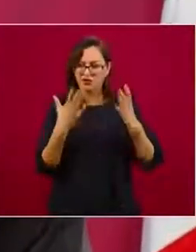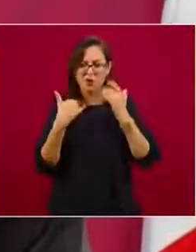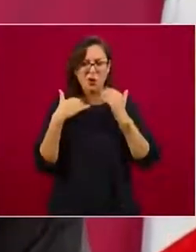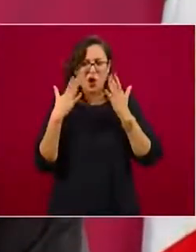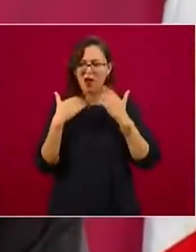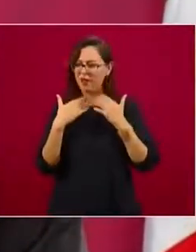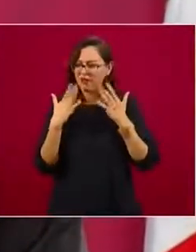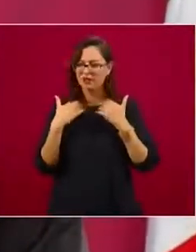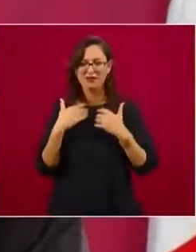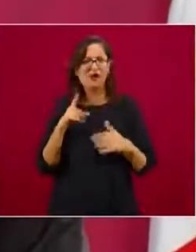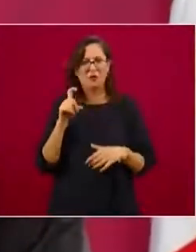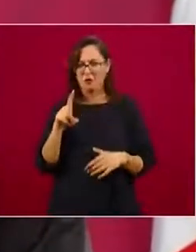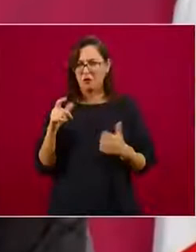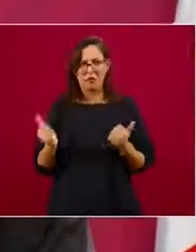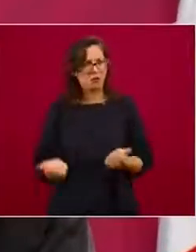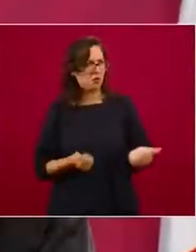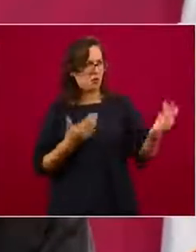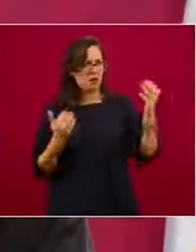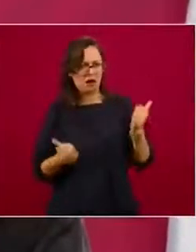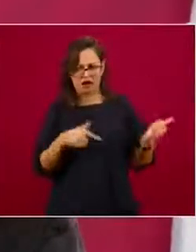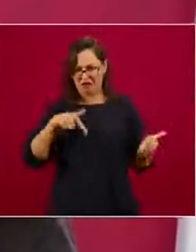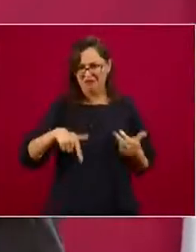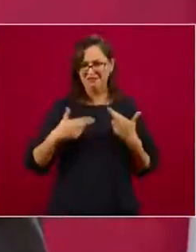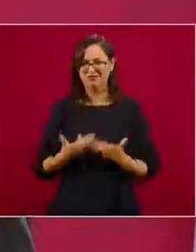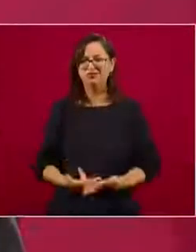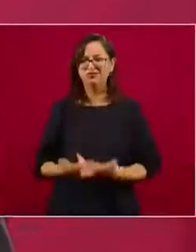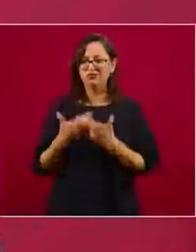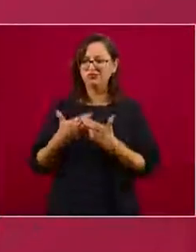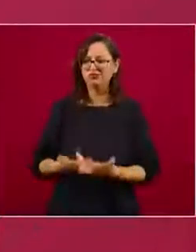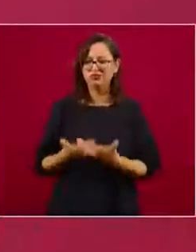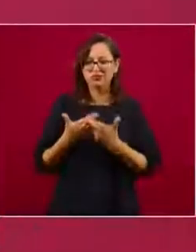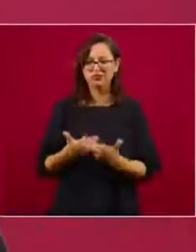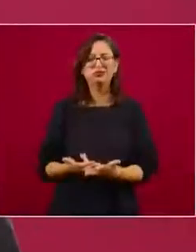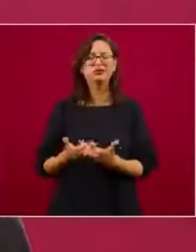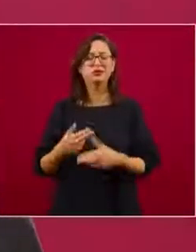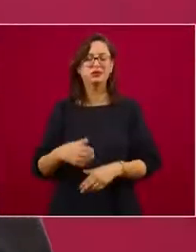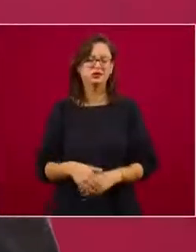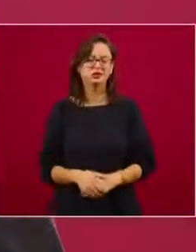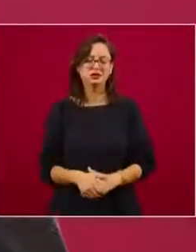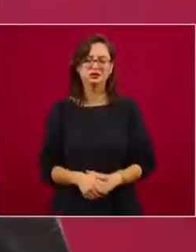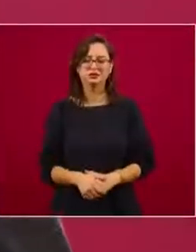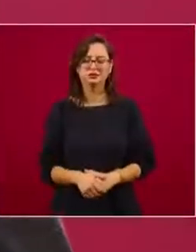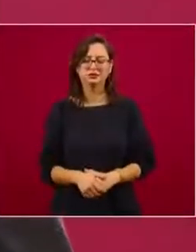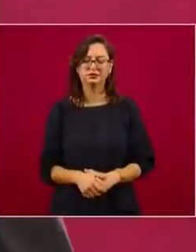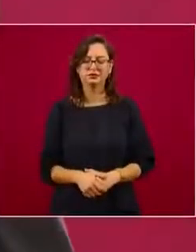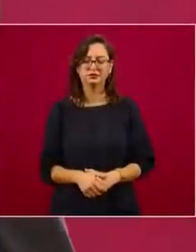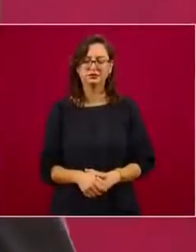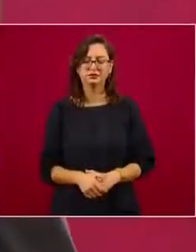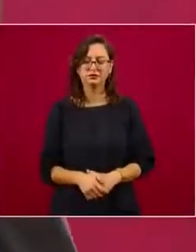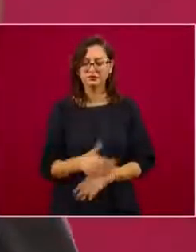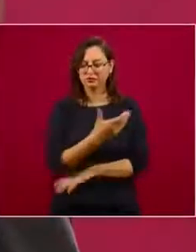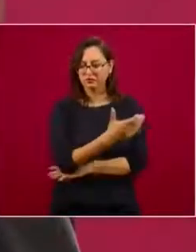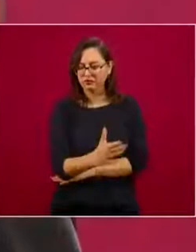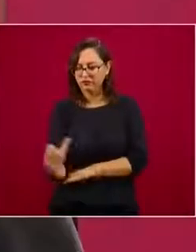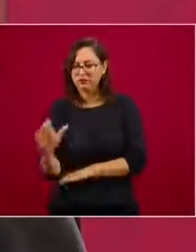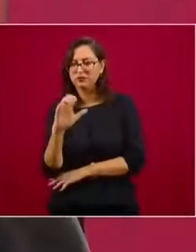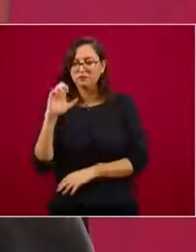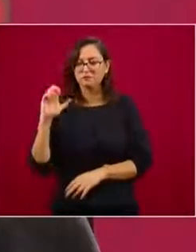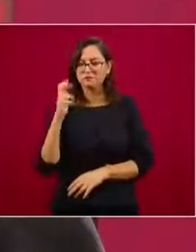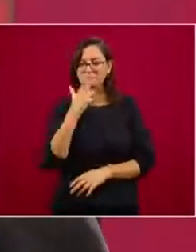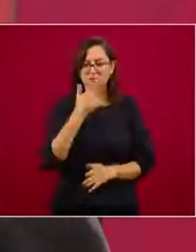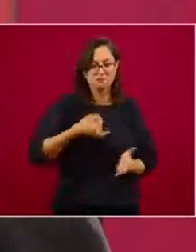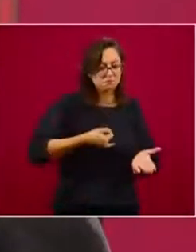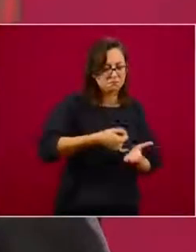No va a faltar el agua a los agricultores, a los